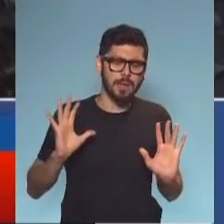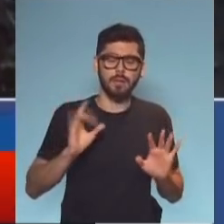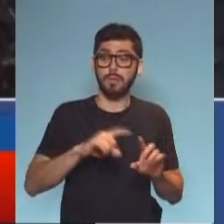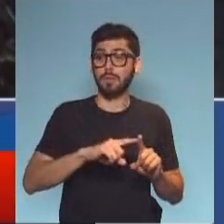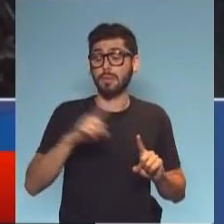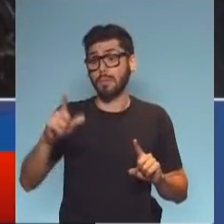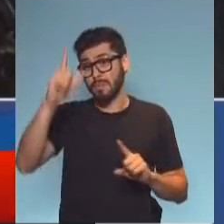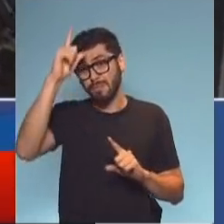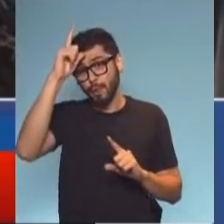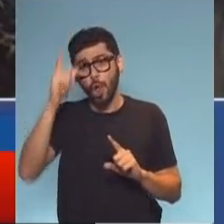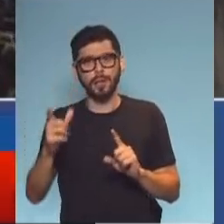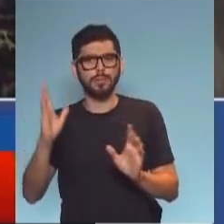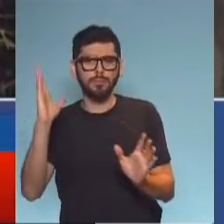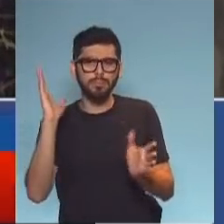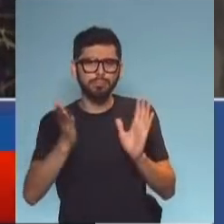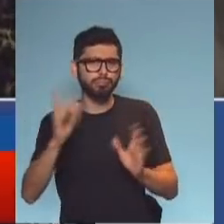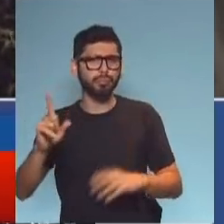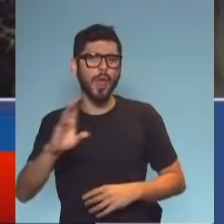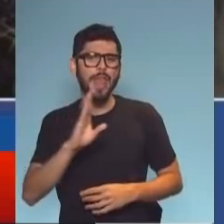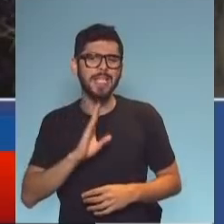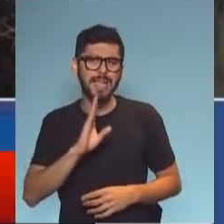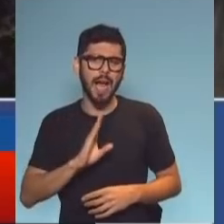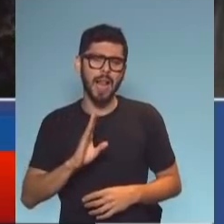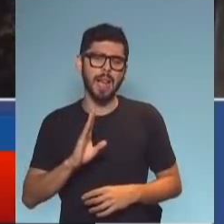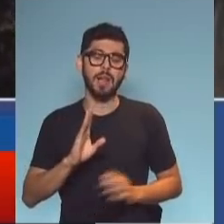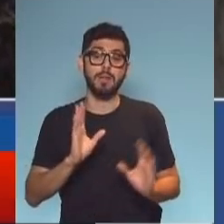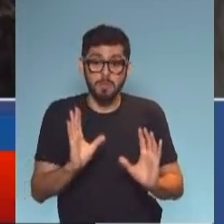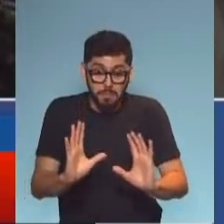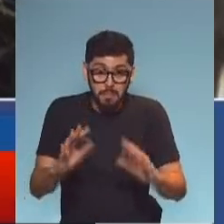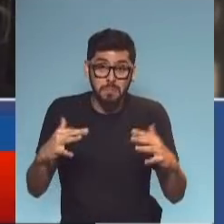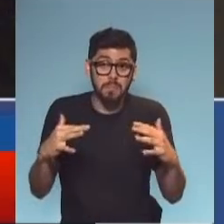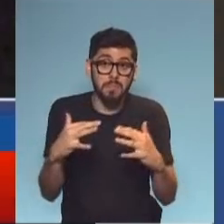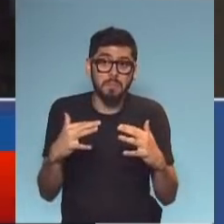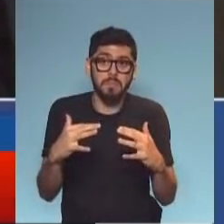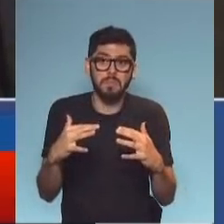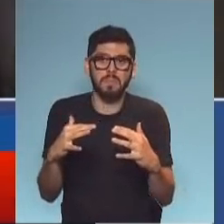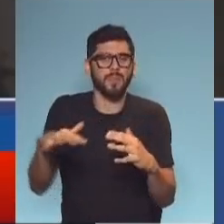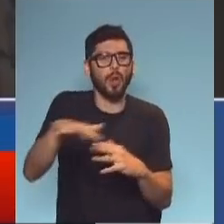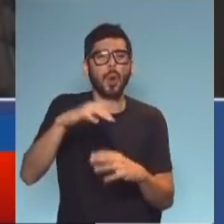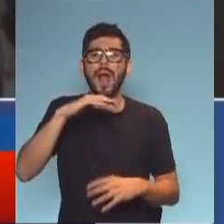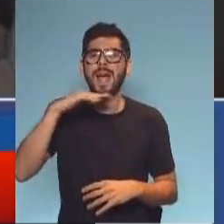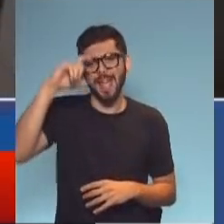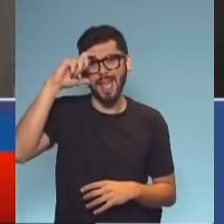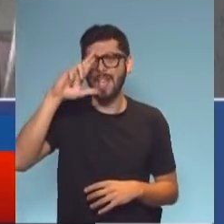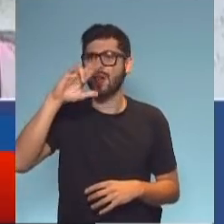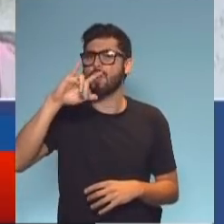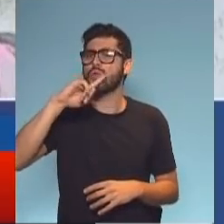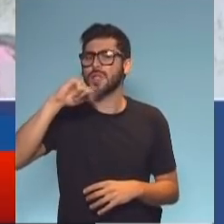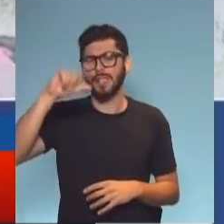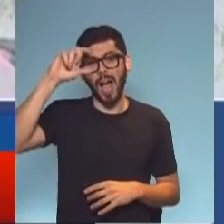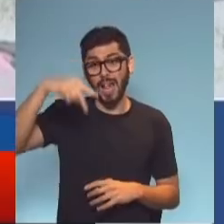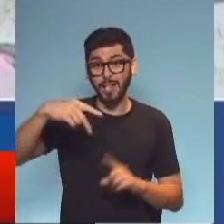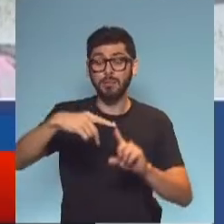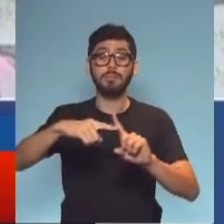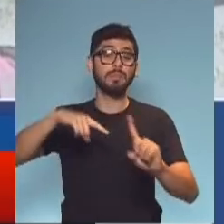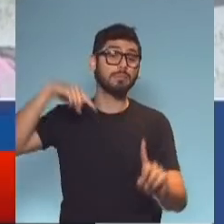represión policial por parte de la policía israelí en Jerusalén Este, a lo que pasó luego con el lanzamiento de cohetes